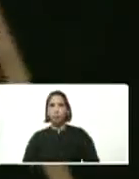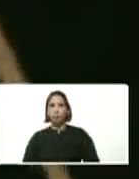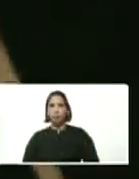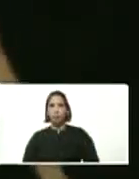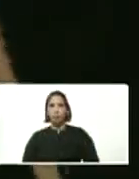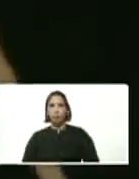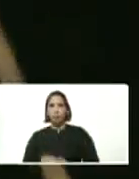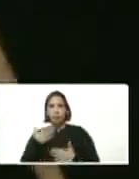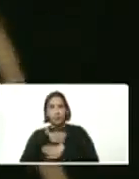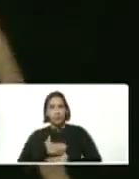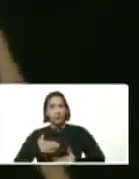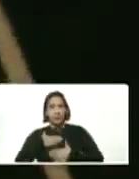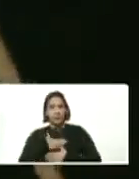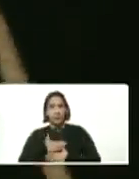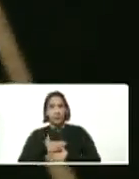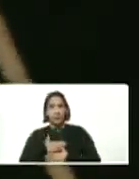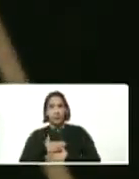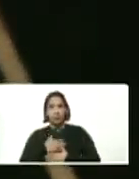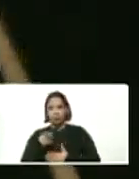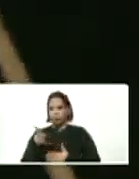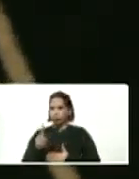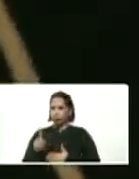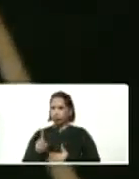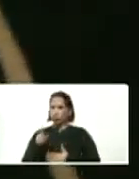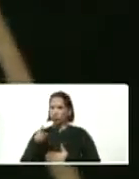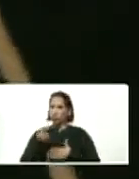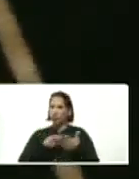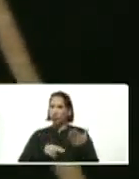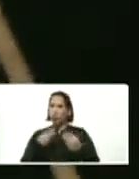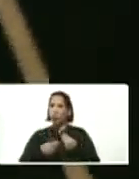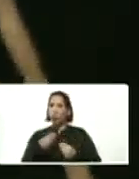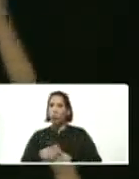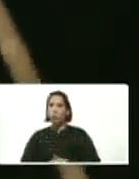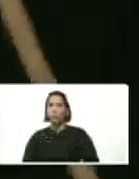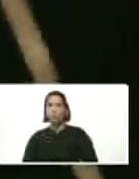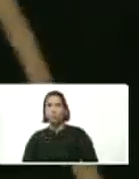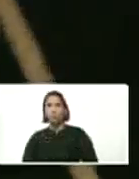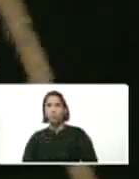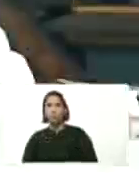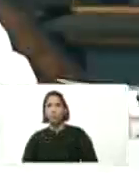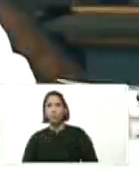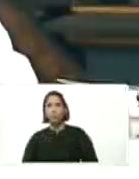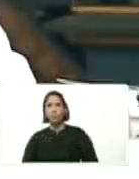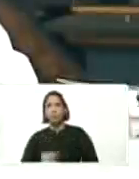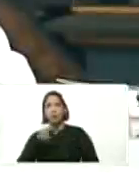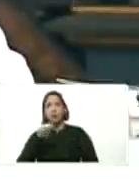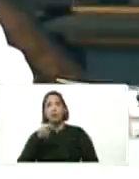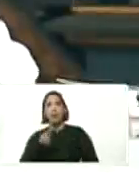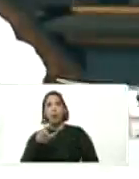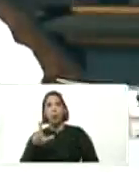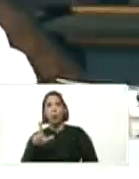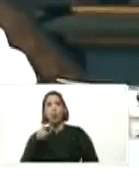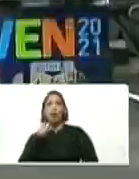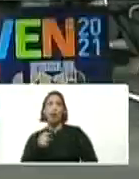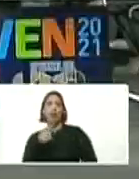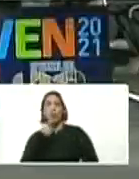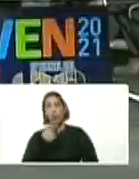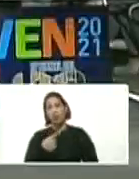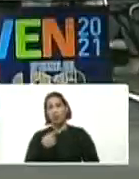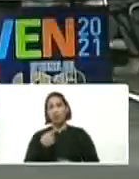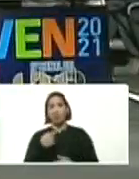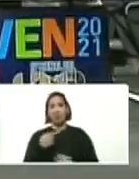Lo disfruto. ¿Tú no, Raúl? ¿Tú los lees cómo? Ay, Raúl se la da de chamo. Él lo lee en